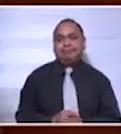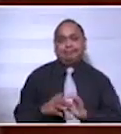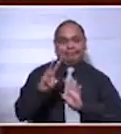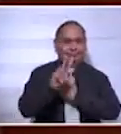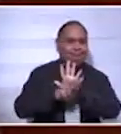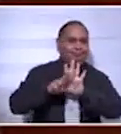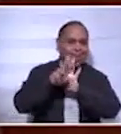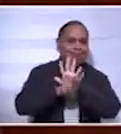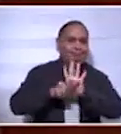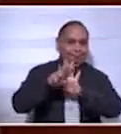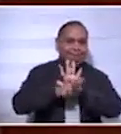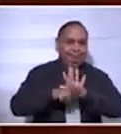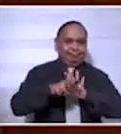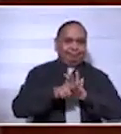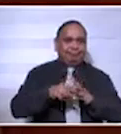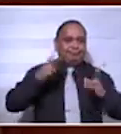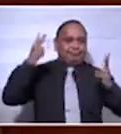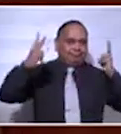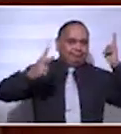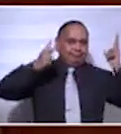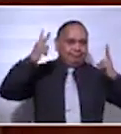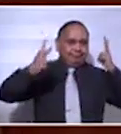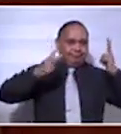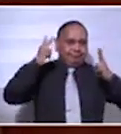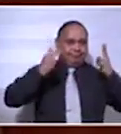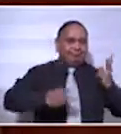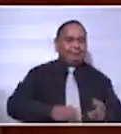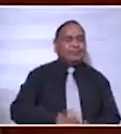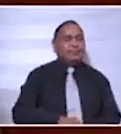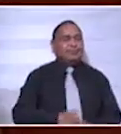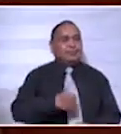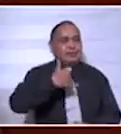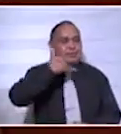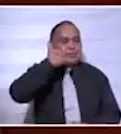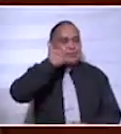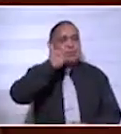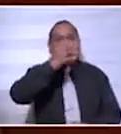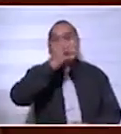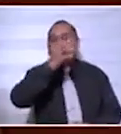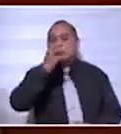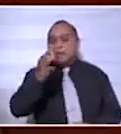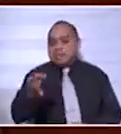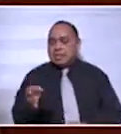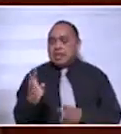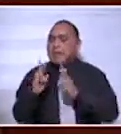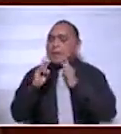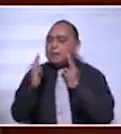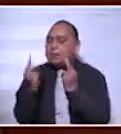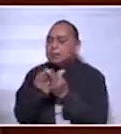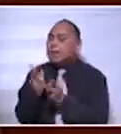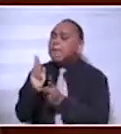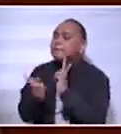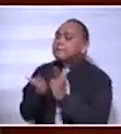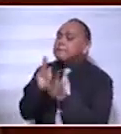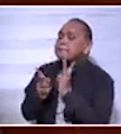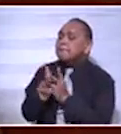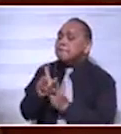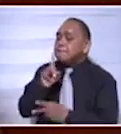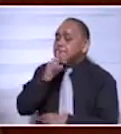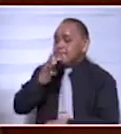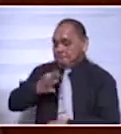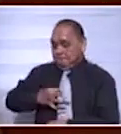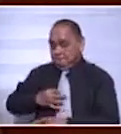vimos que lo visitaba y también le hablaba y le pasaba la información, lo que decíamos en las juntas, él iba y le contaba,